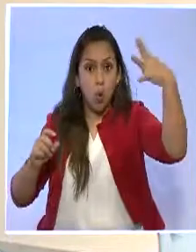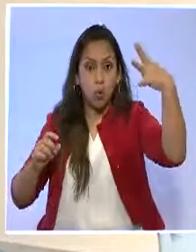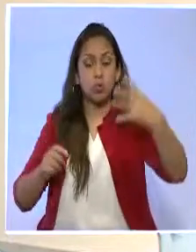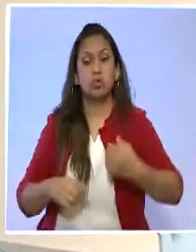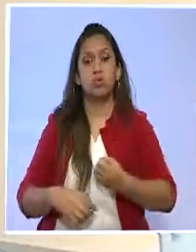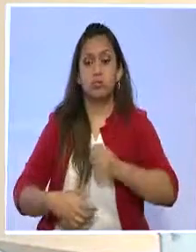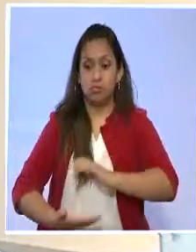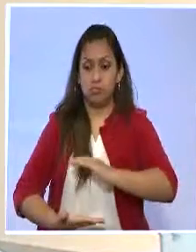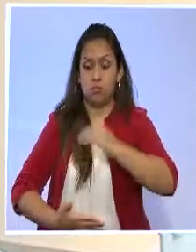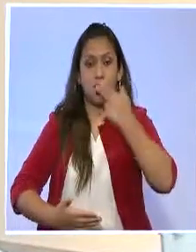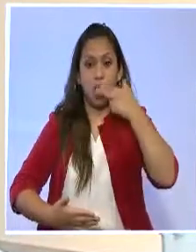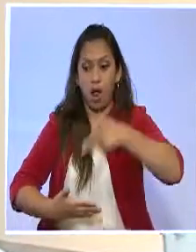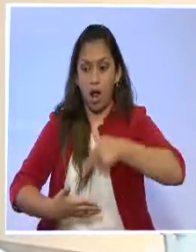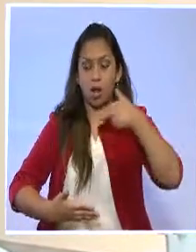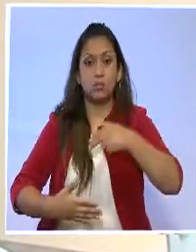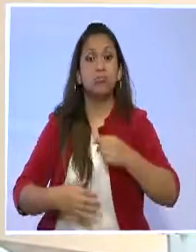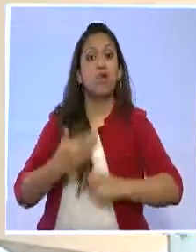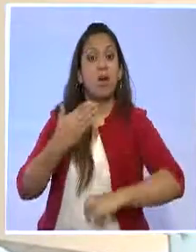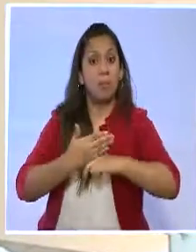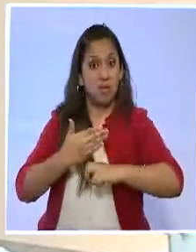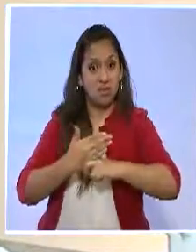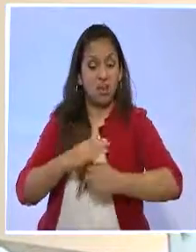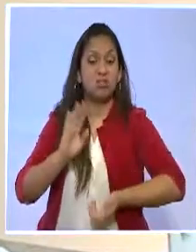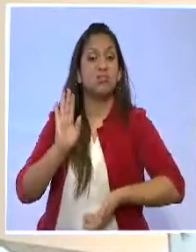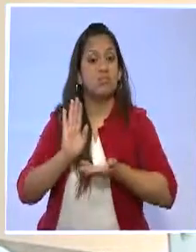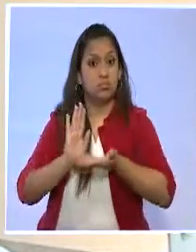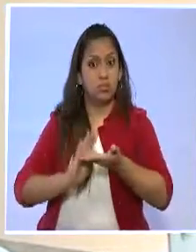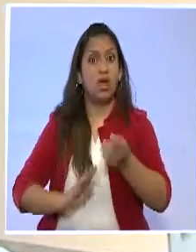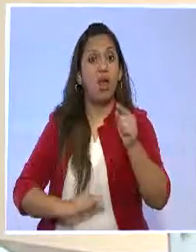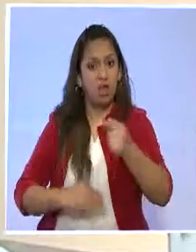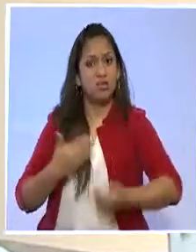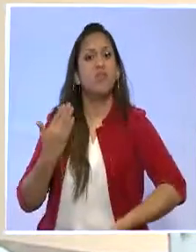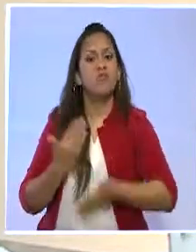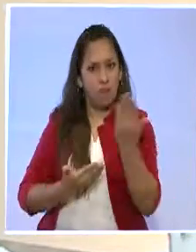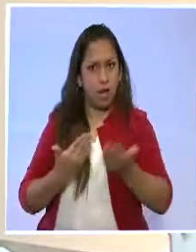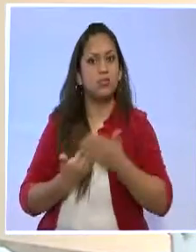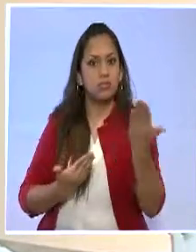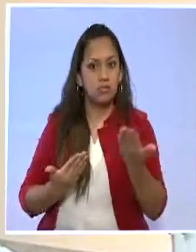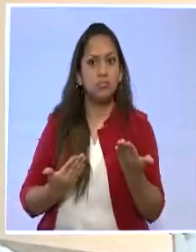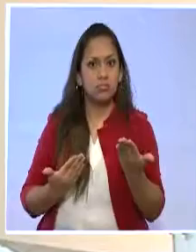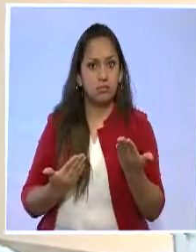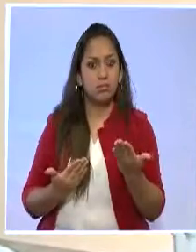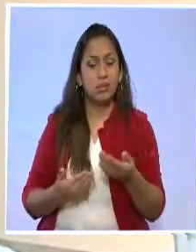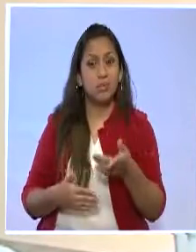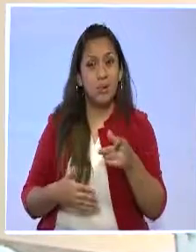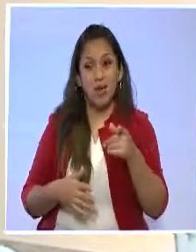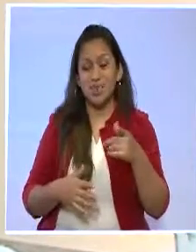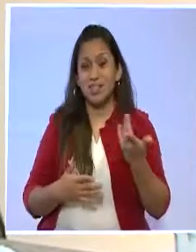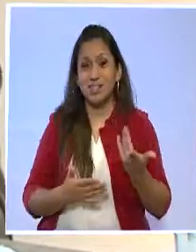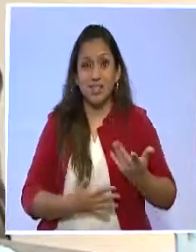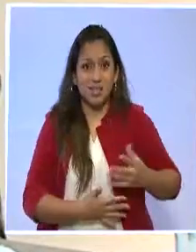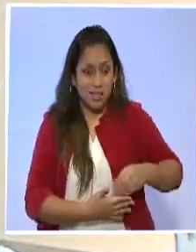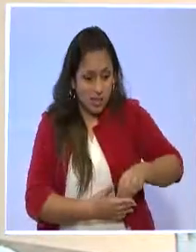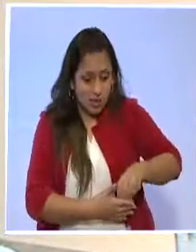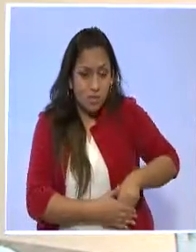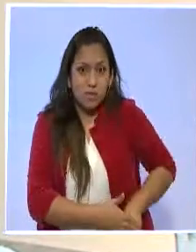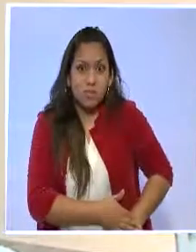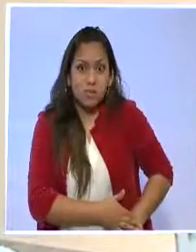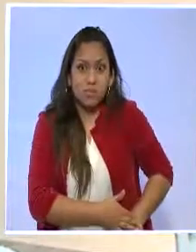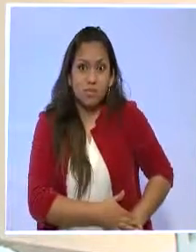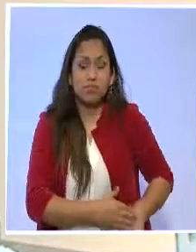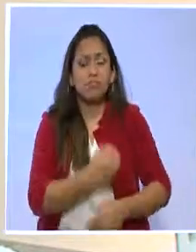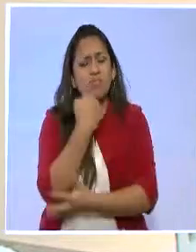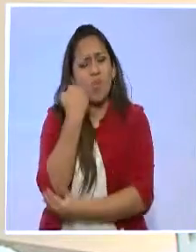tarifas de transporte esas son las políticas más fáciles pero claro son las que van directamente relacionadas a los más